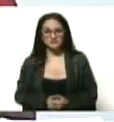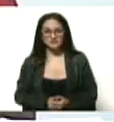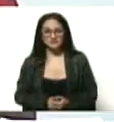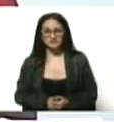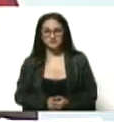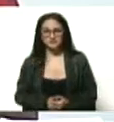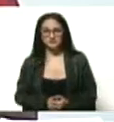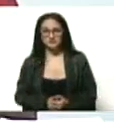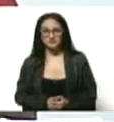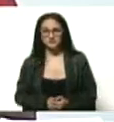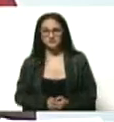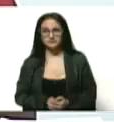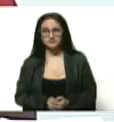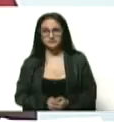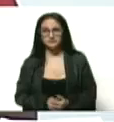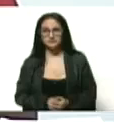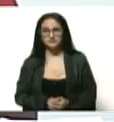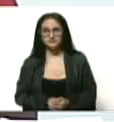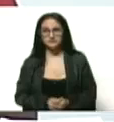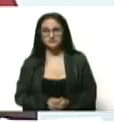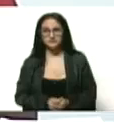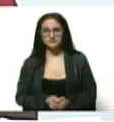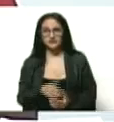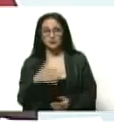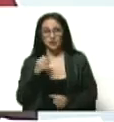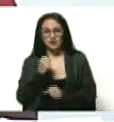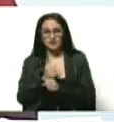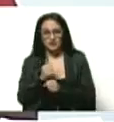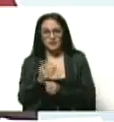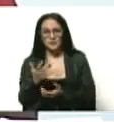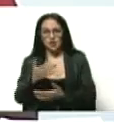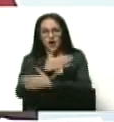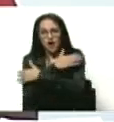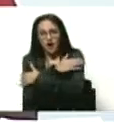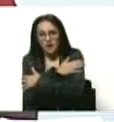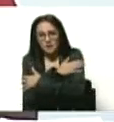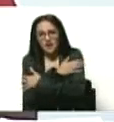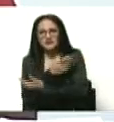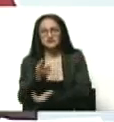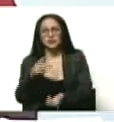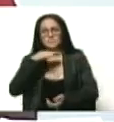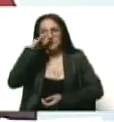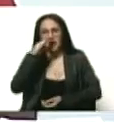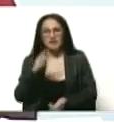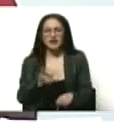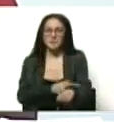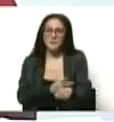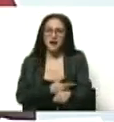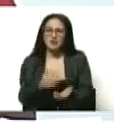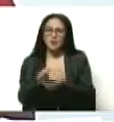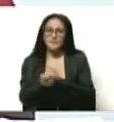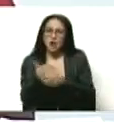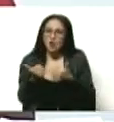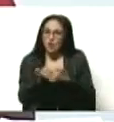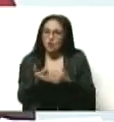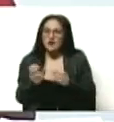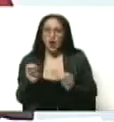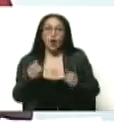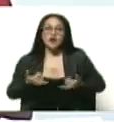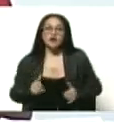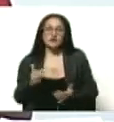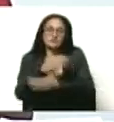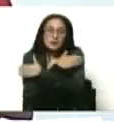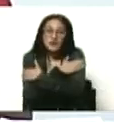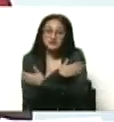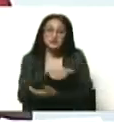Aquí puede que no estés trabajando, pero tienes el abrazo de un padre, de una madre, de un hermano, de un amigo, de una novia, de un hijo. Y eso